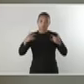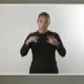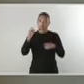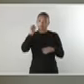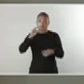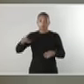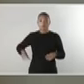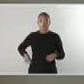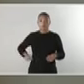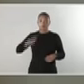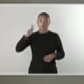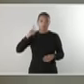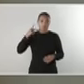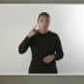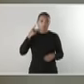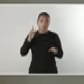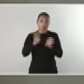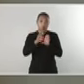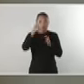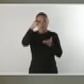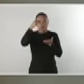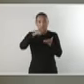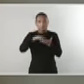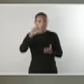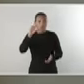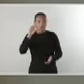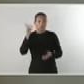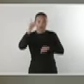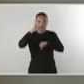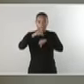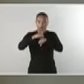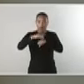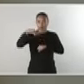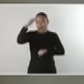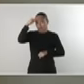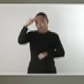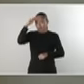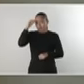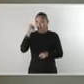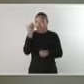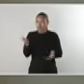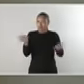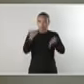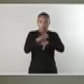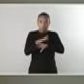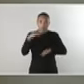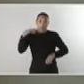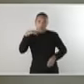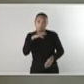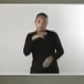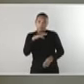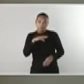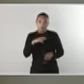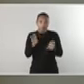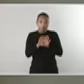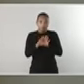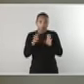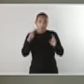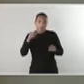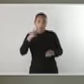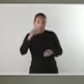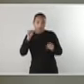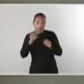creerles que en 30 días estos señores vayan a querer cambiar en un ratito como por arte de magia